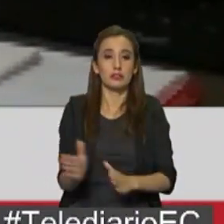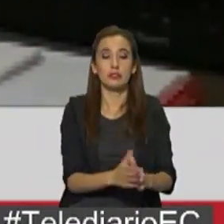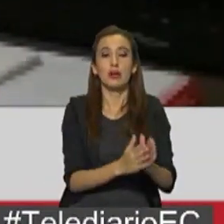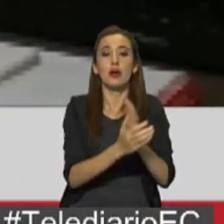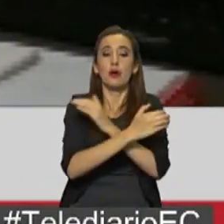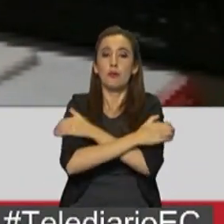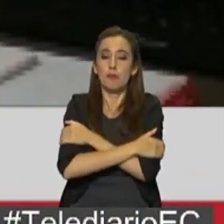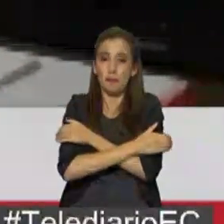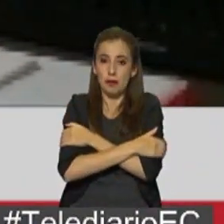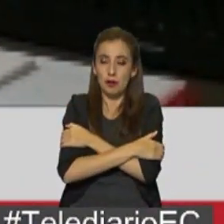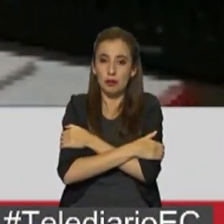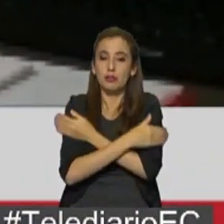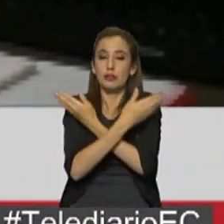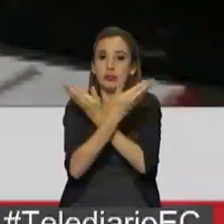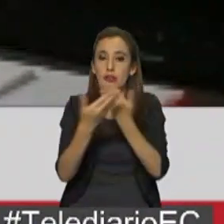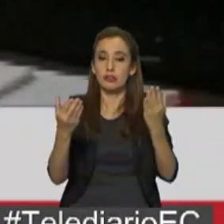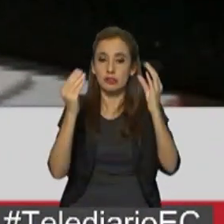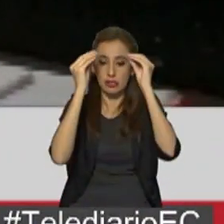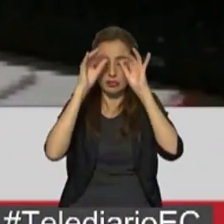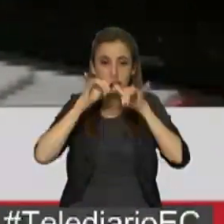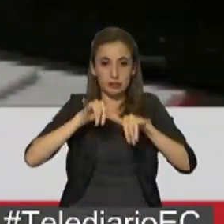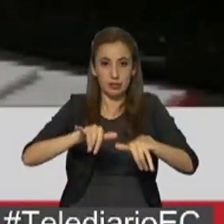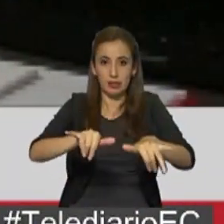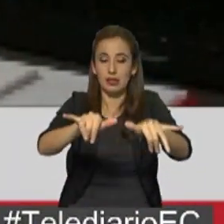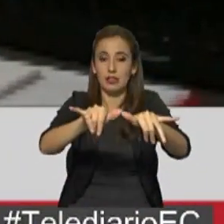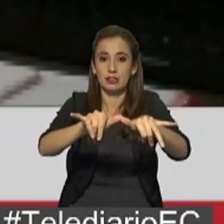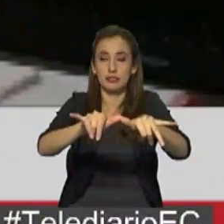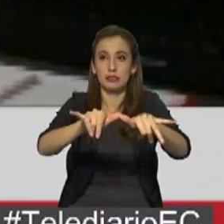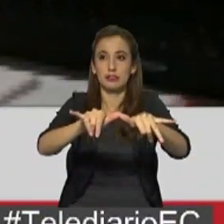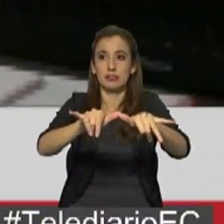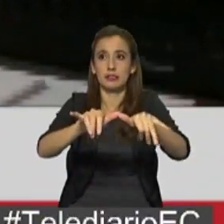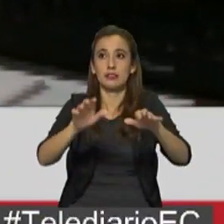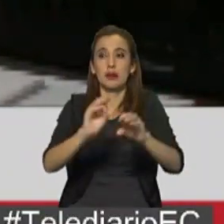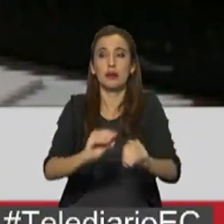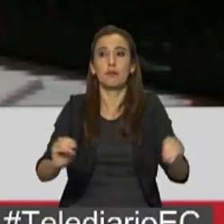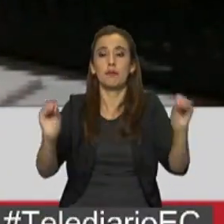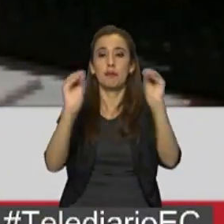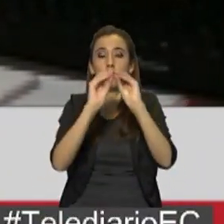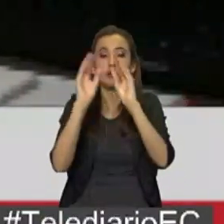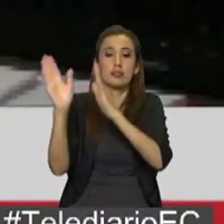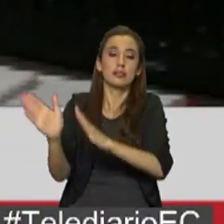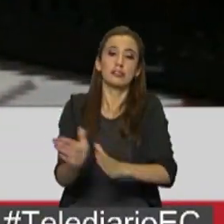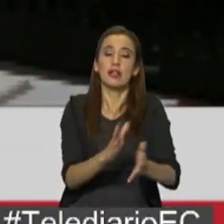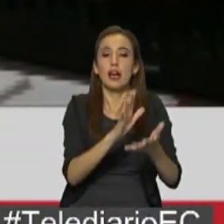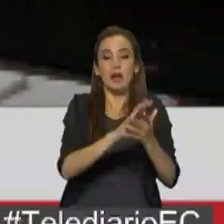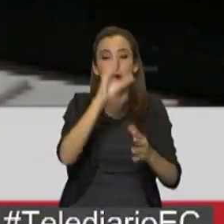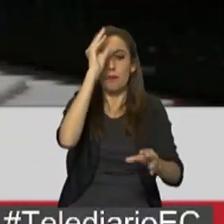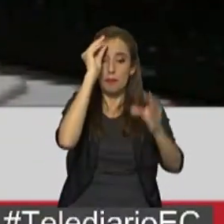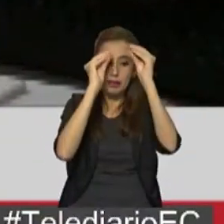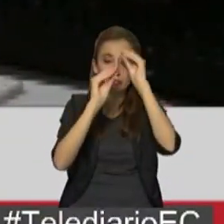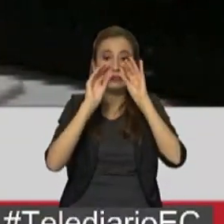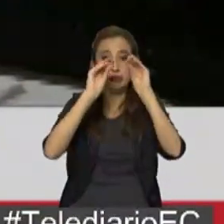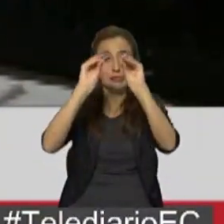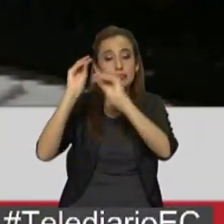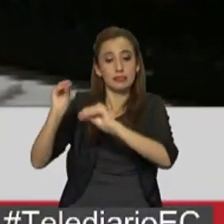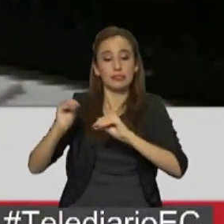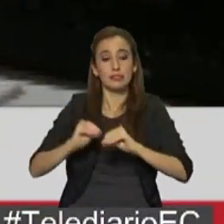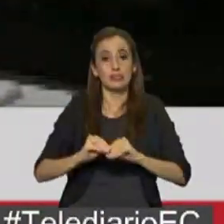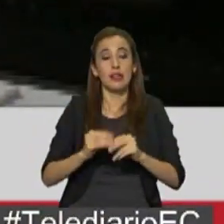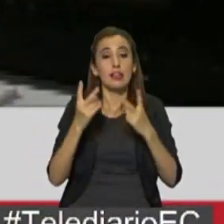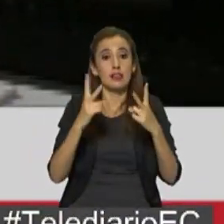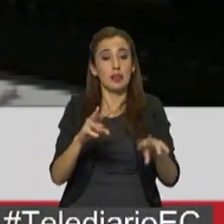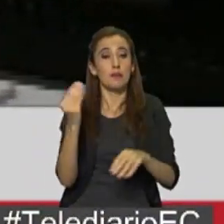días iniciales que sigan adelante y fomentar más el aprendizaje decirles a los chicos también que